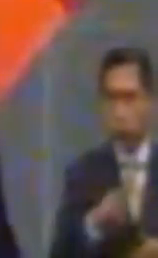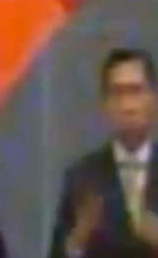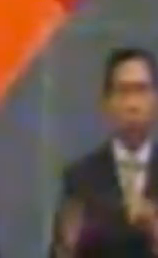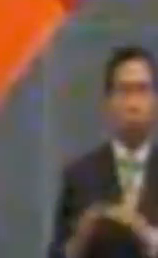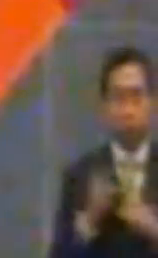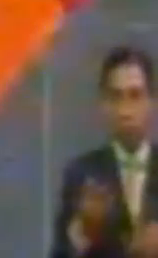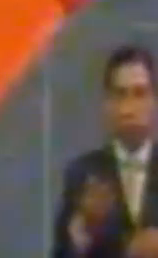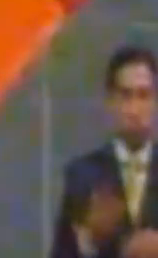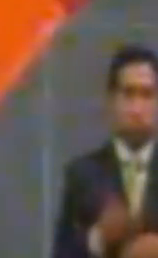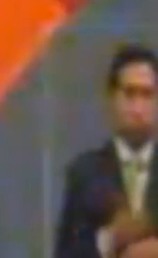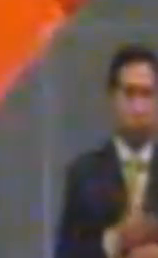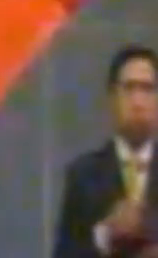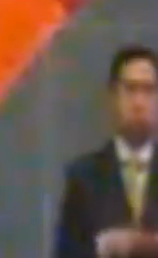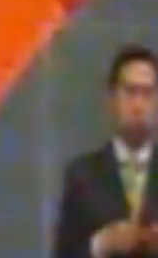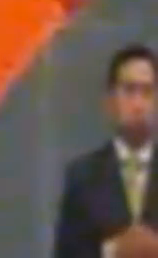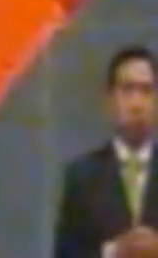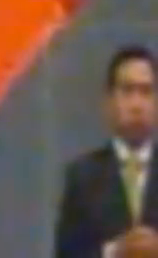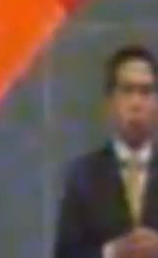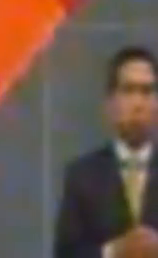vaya gradualmente